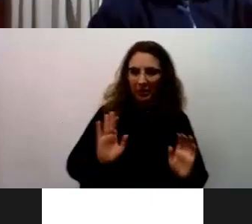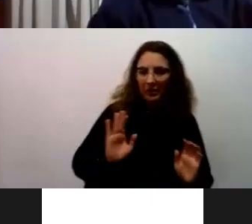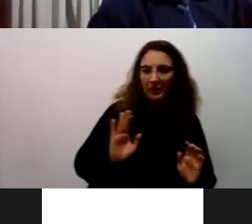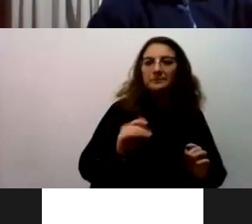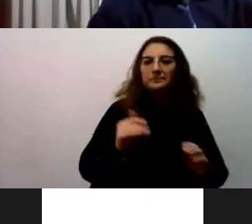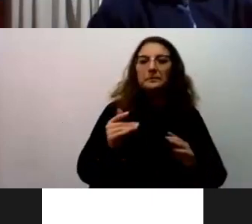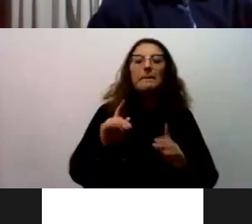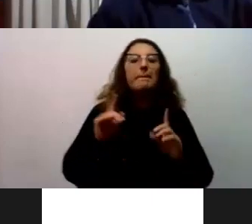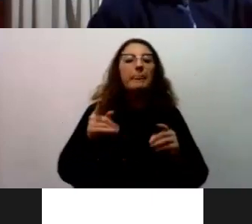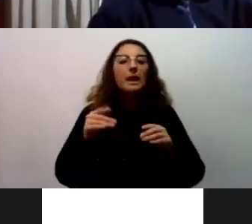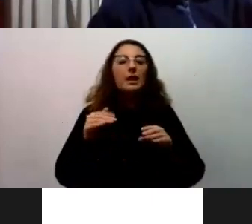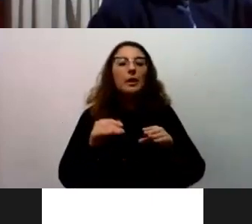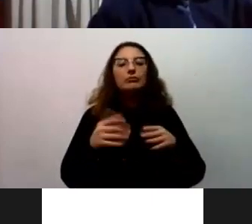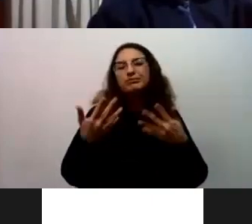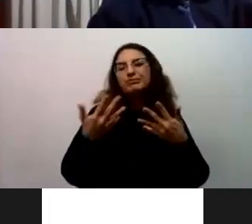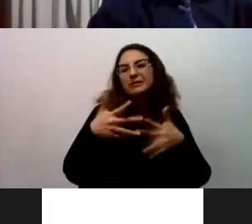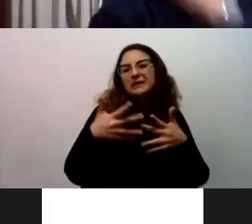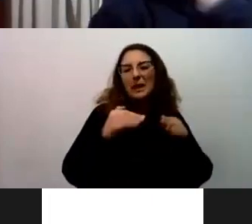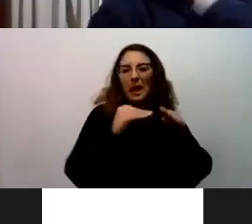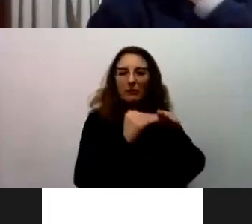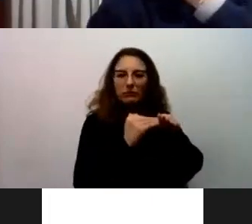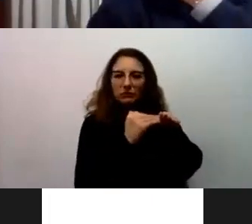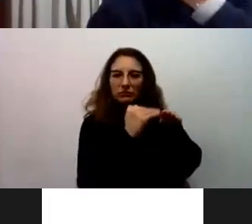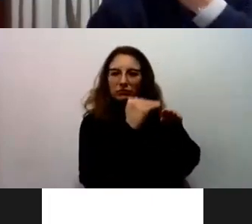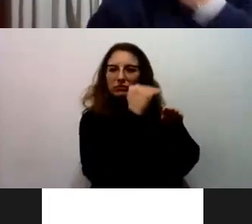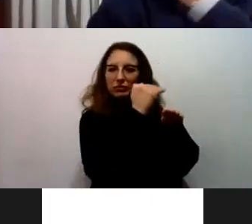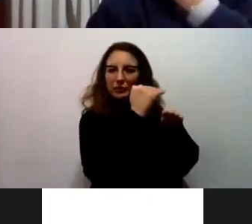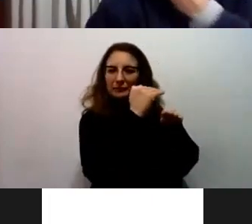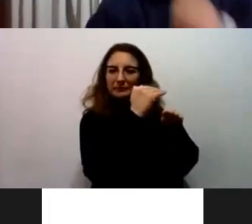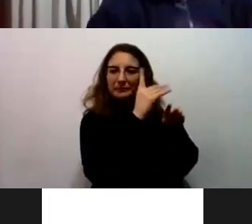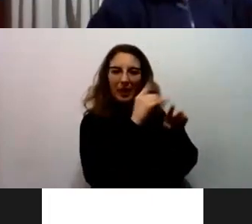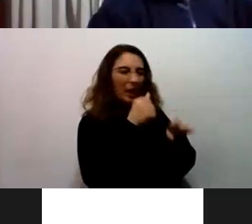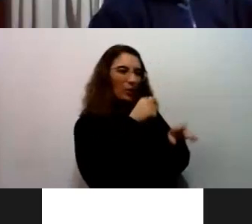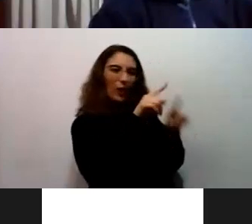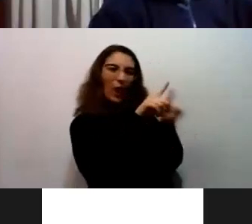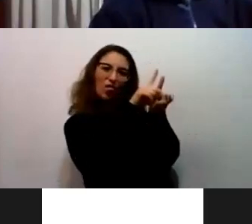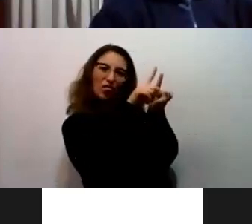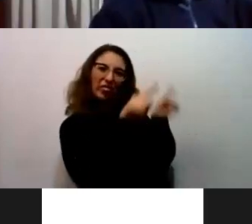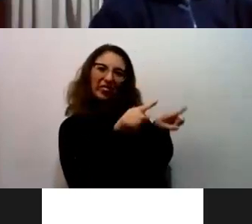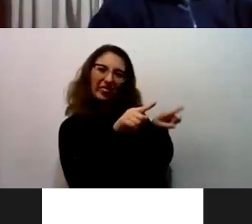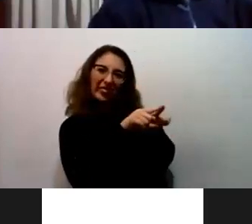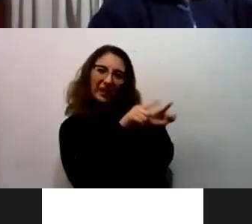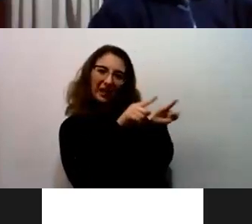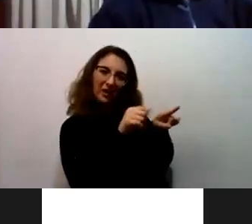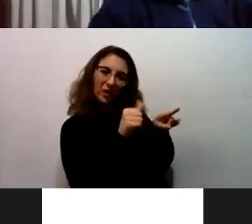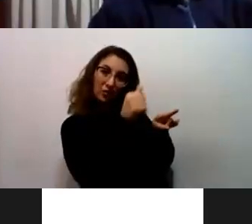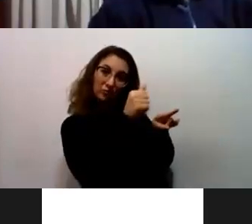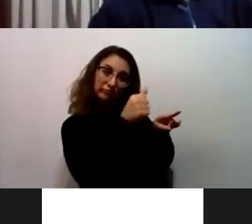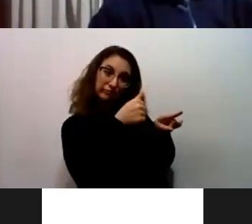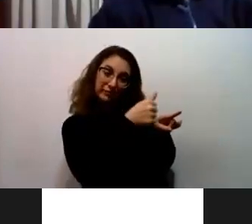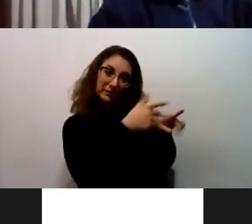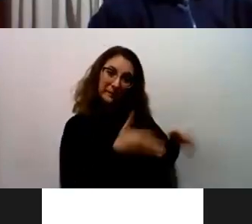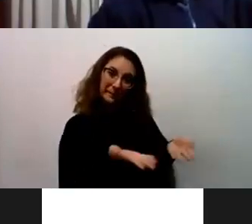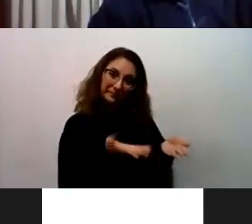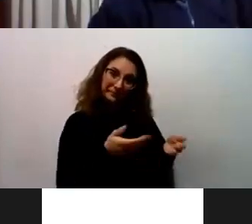elevación donde tiene, elevando sus manos, un triángulo, se eleva de la silla de rueda y pasa